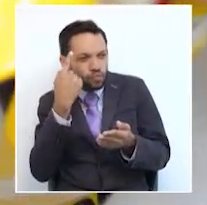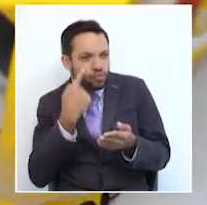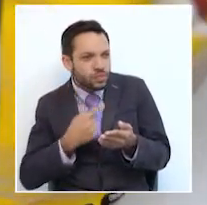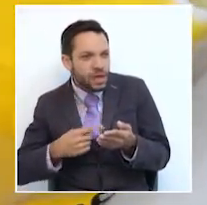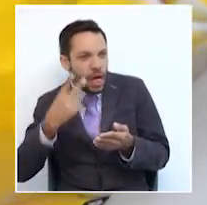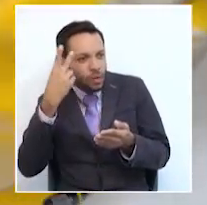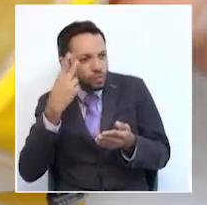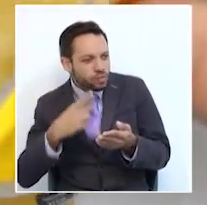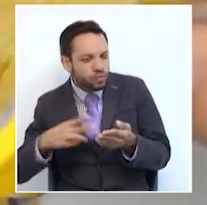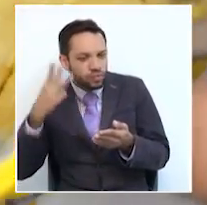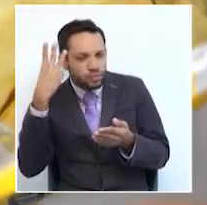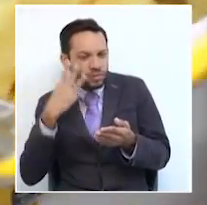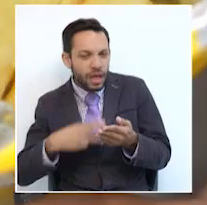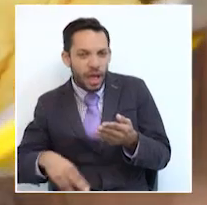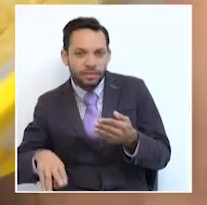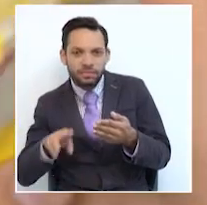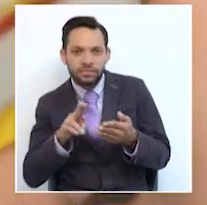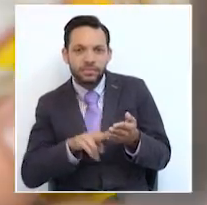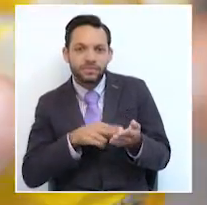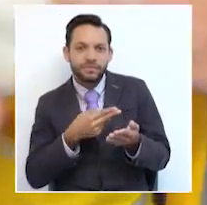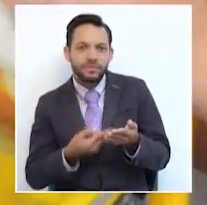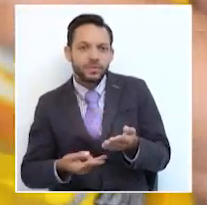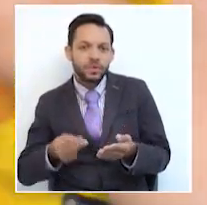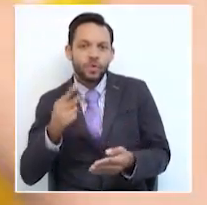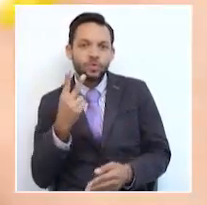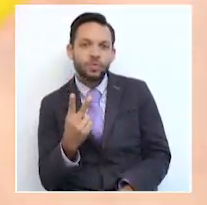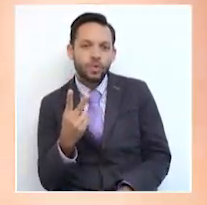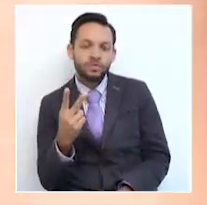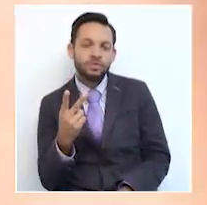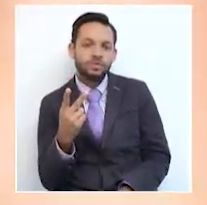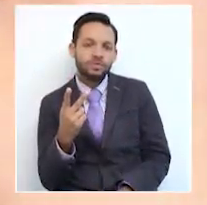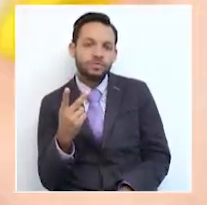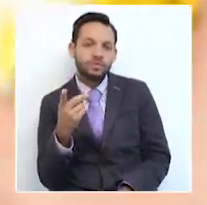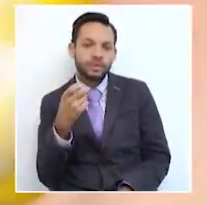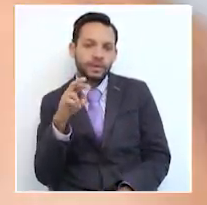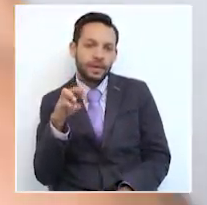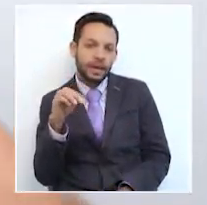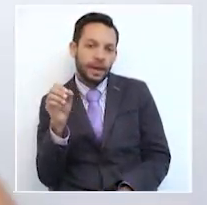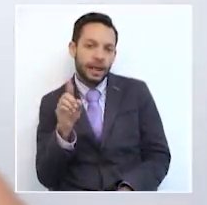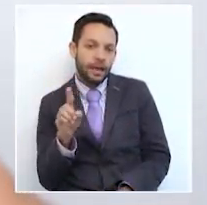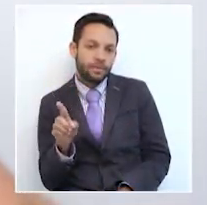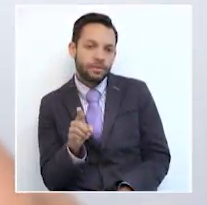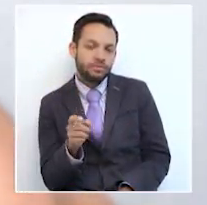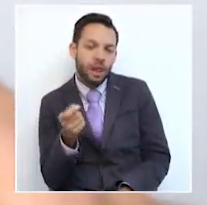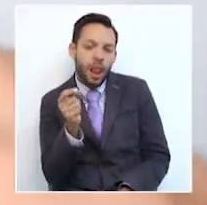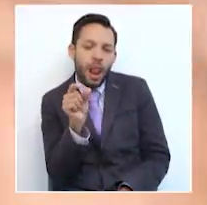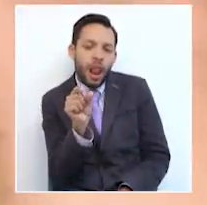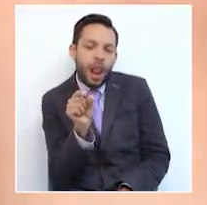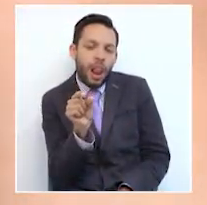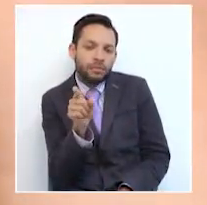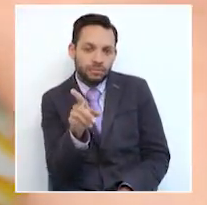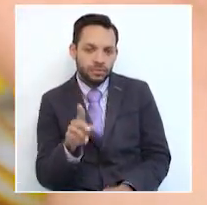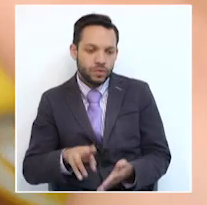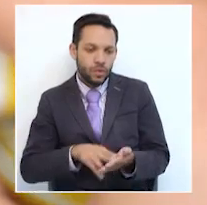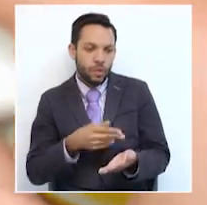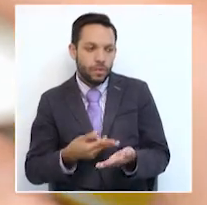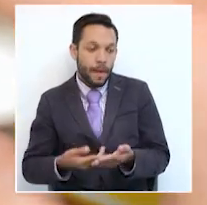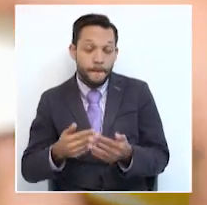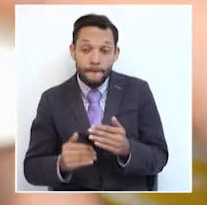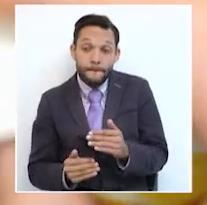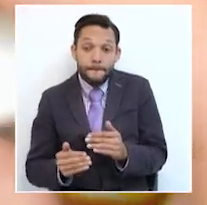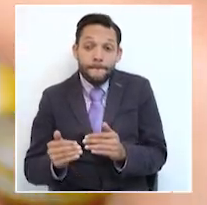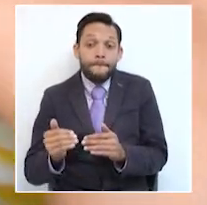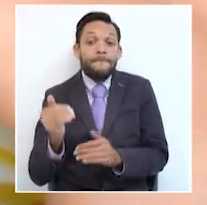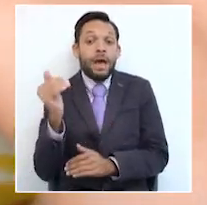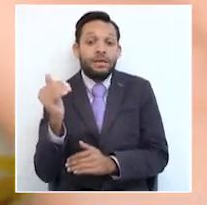resulte perjudicial para la salud tan sólo 2 gramos lo que es igual a la mitad de una rosquilla sobrepasarlo significa que el